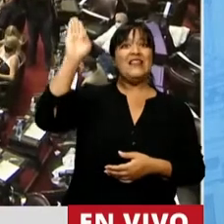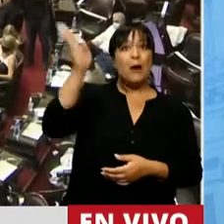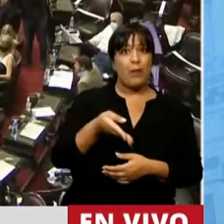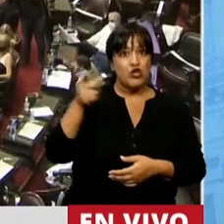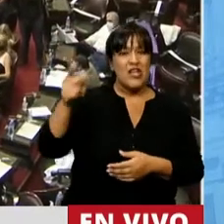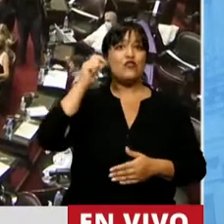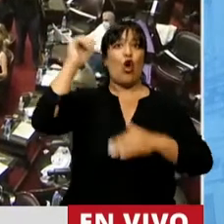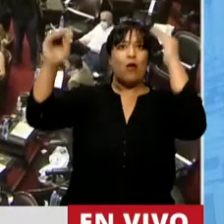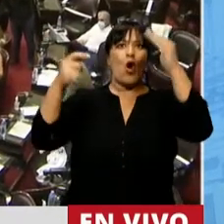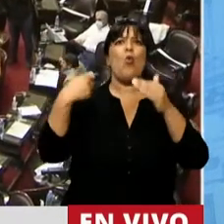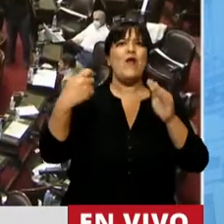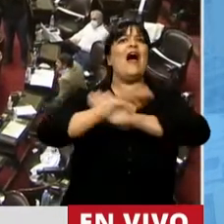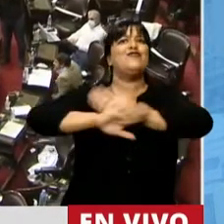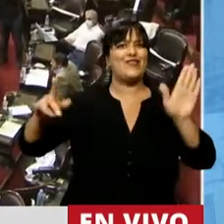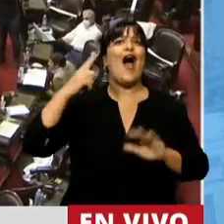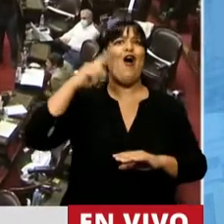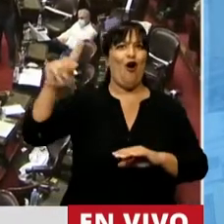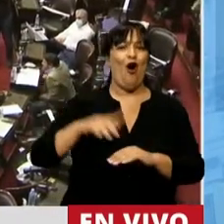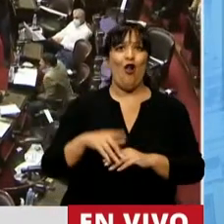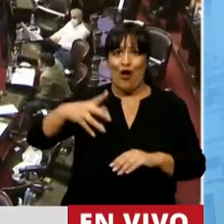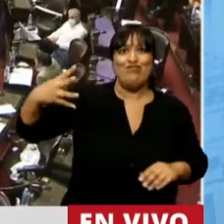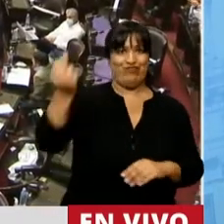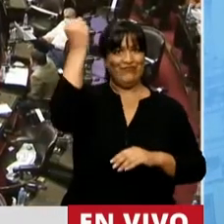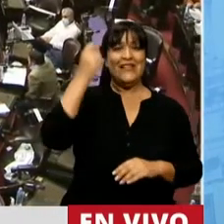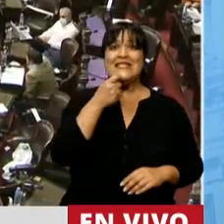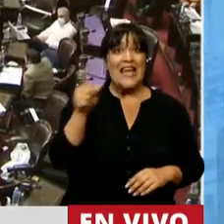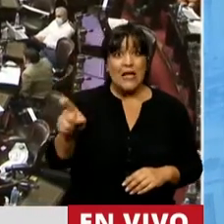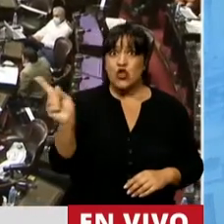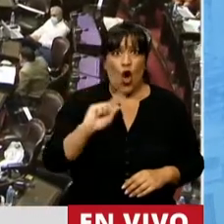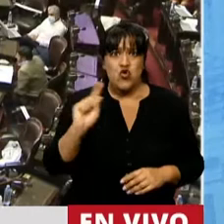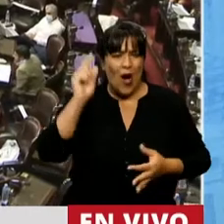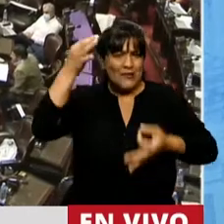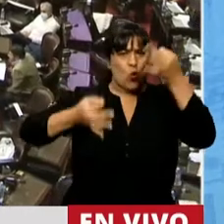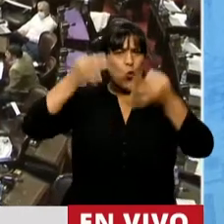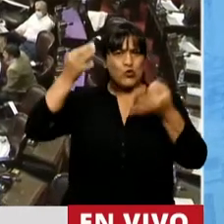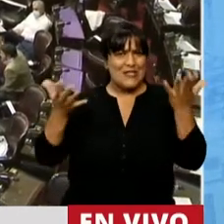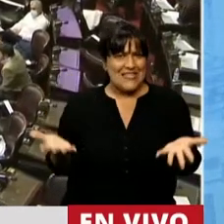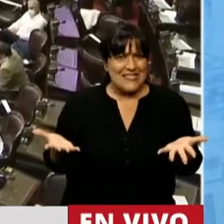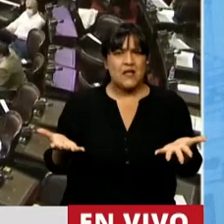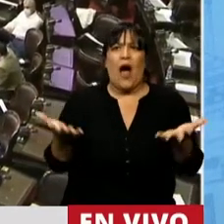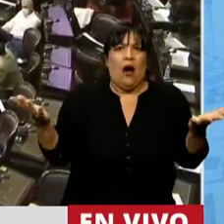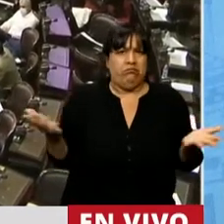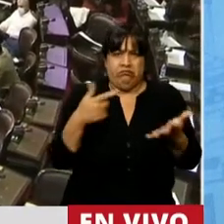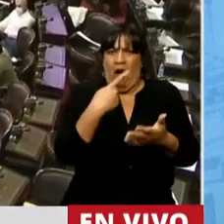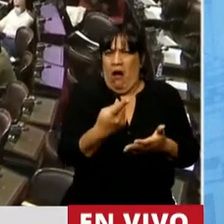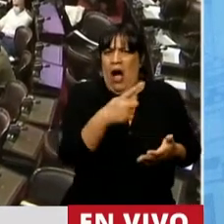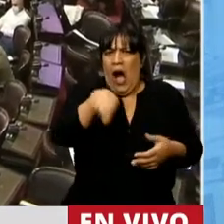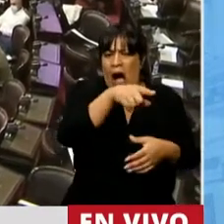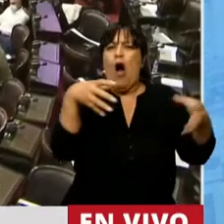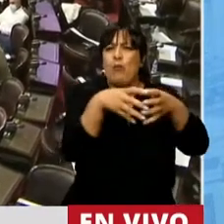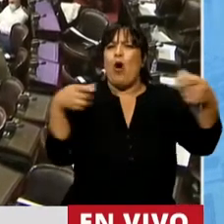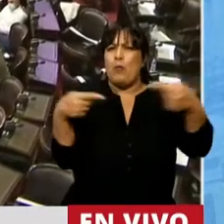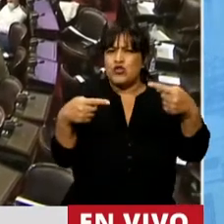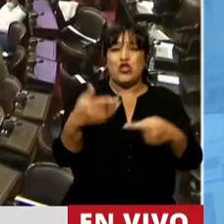adultos mayores jubilados si eso no es justicia social no sé cómo le quiere llamar esta oposición que cuando fue